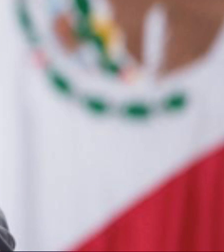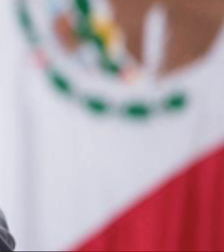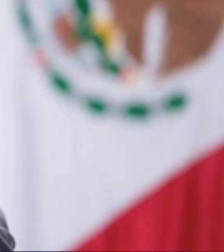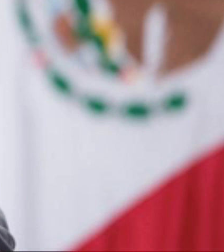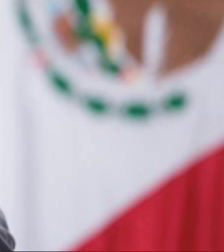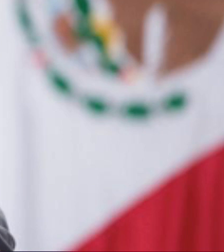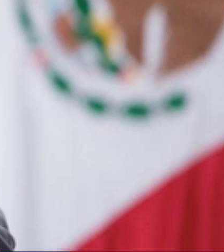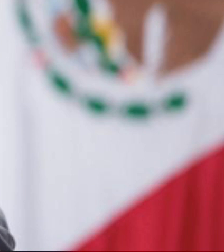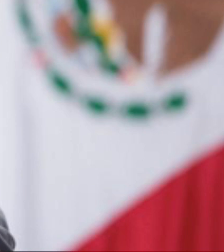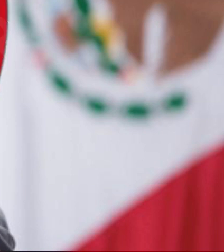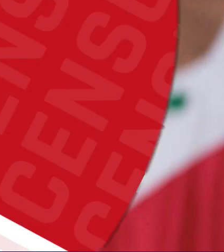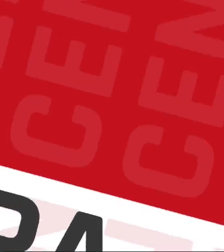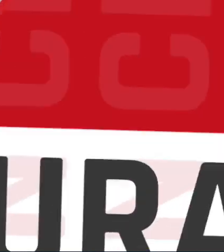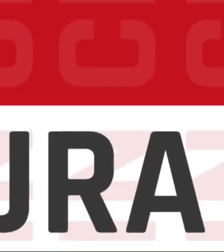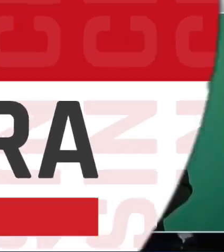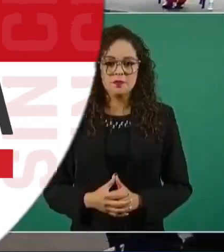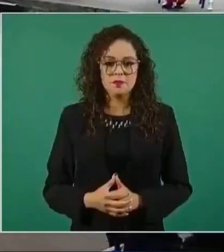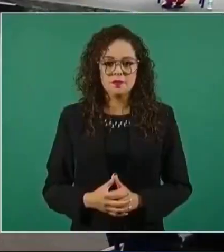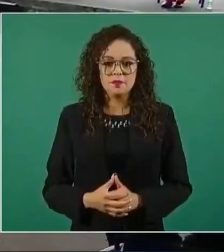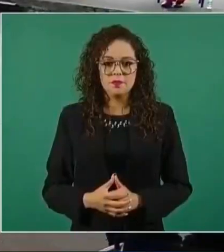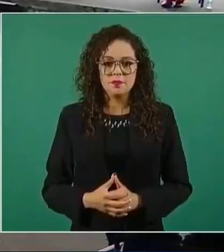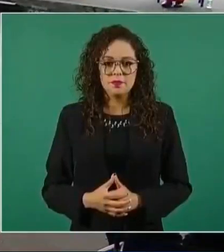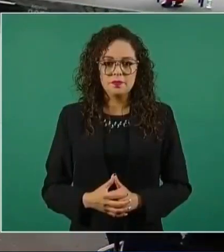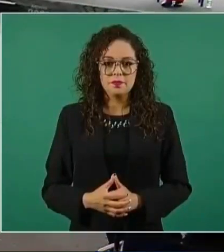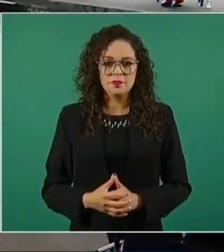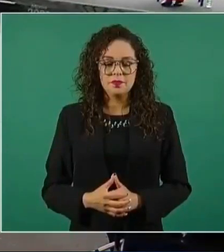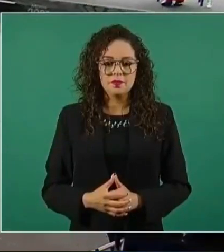dice el presidente López Obrador.